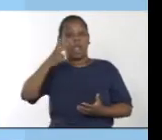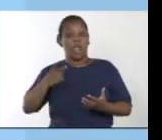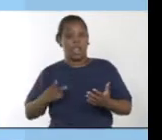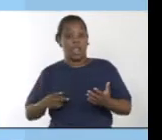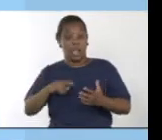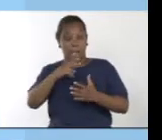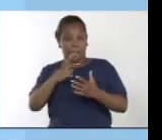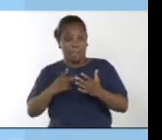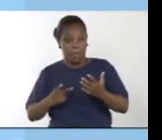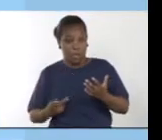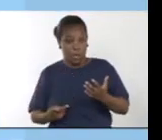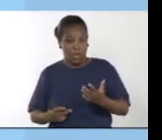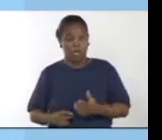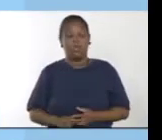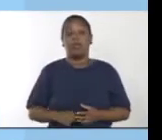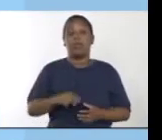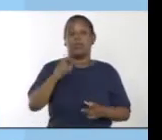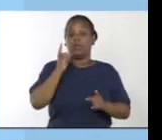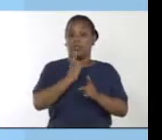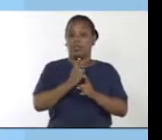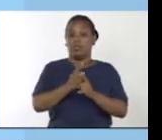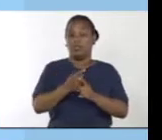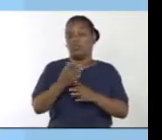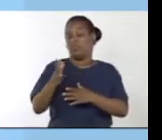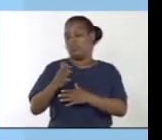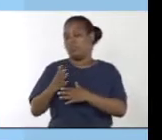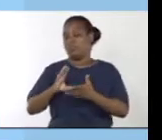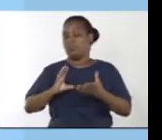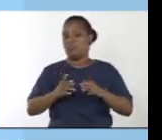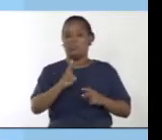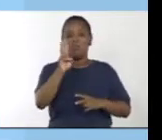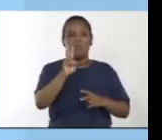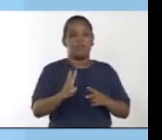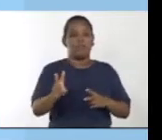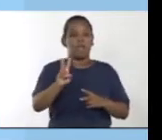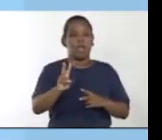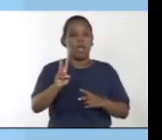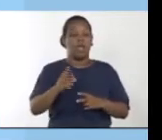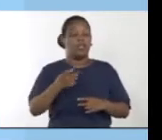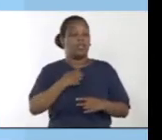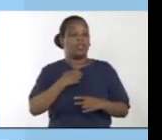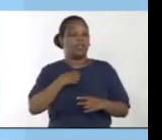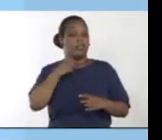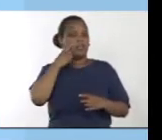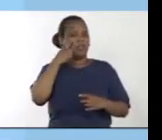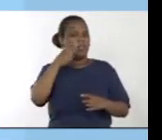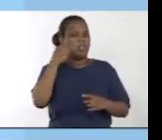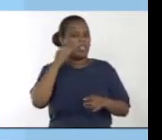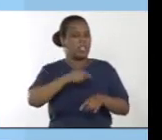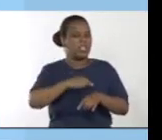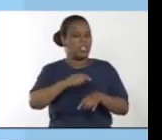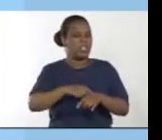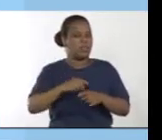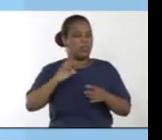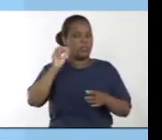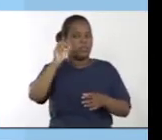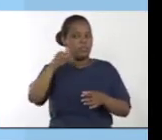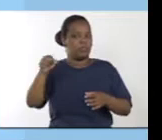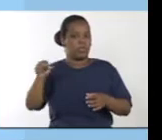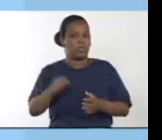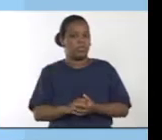Al leer el poema, encontrarán varias formas verbales y deben reconocer en qué tiempo están